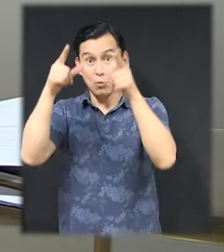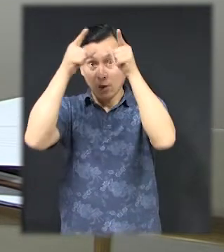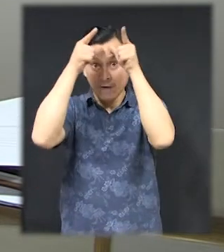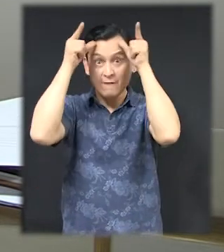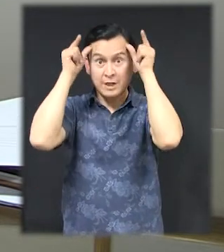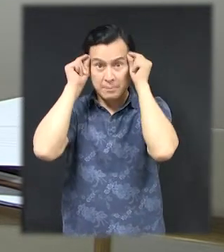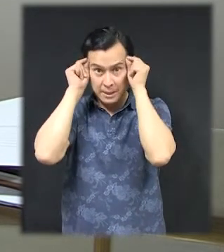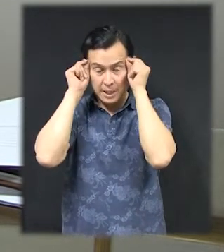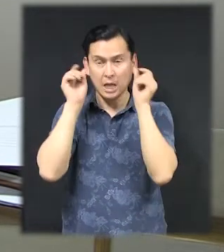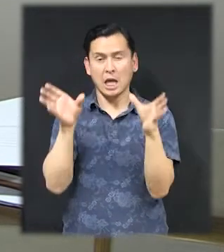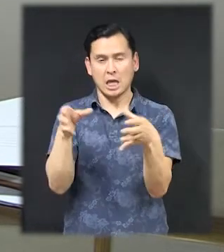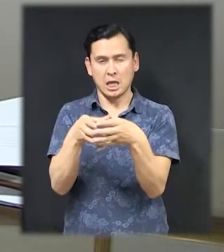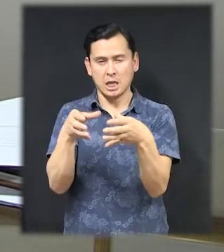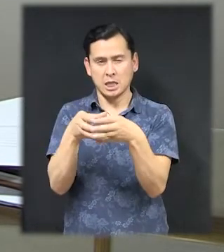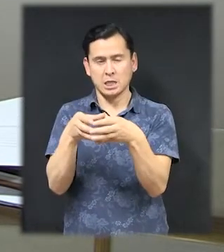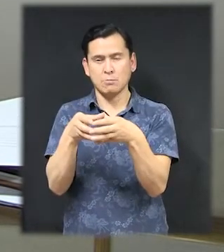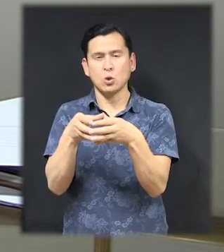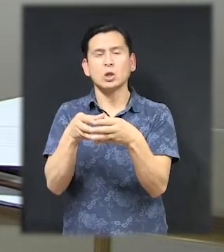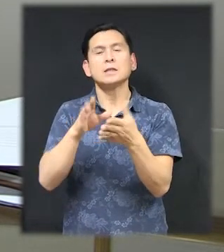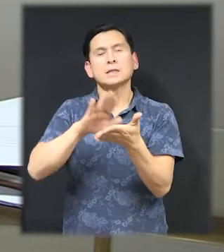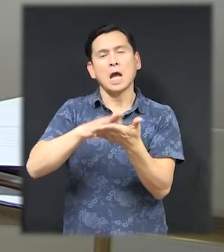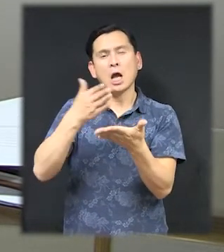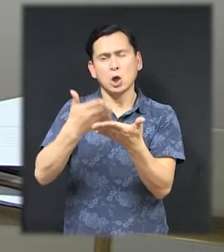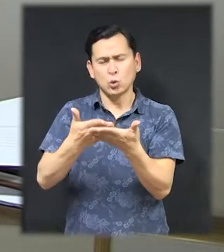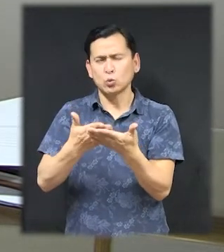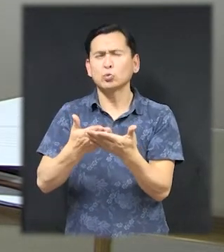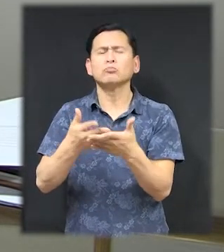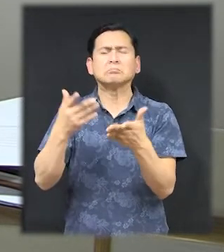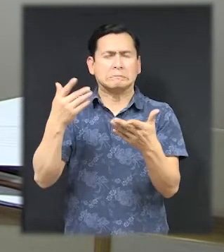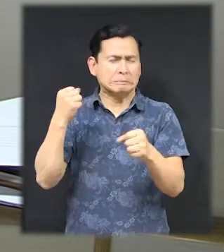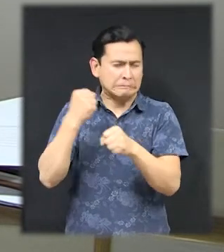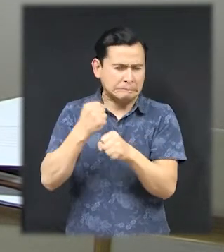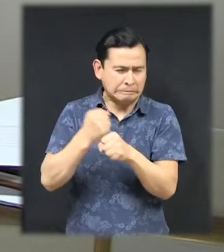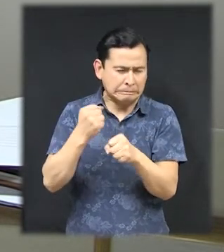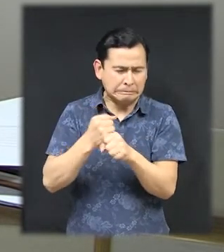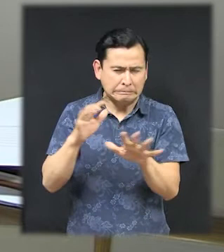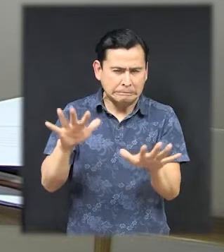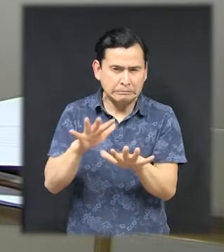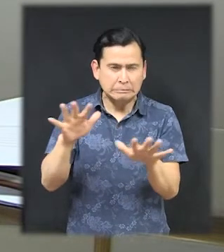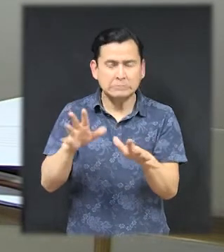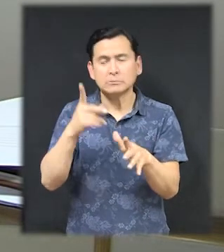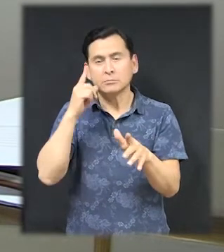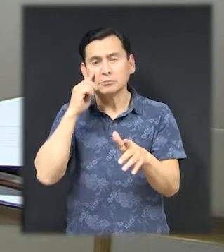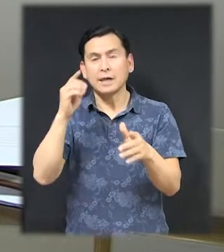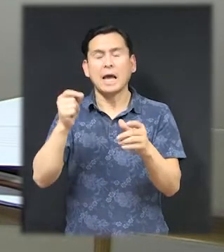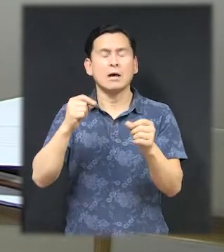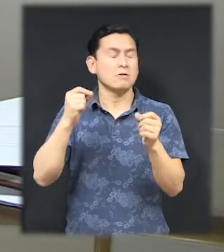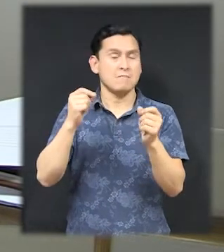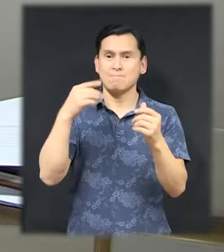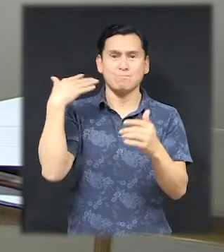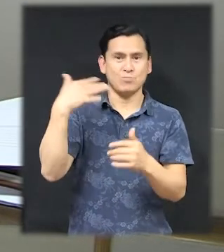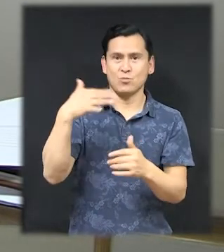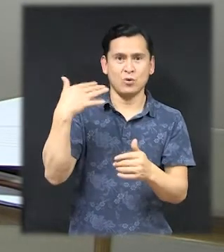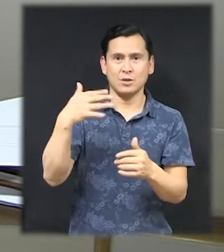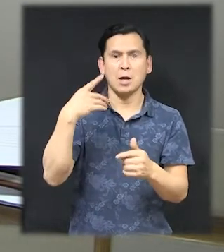Uno de los ámbitos más dinámicos y que de alguna manera contribuye a mantener una relación